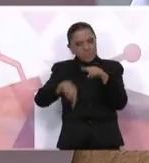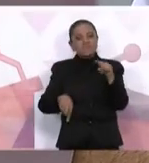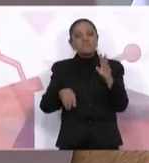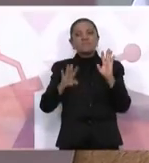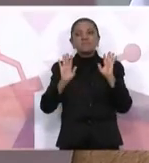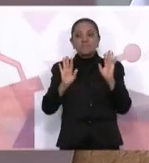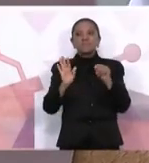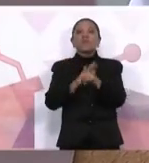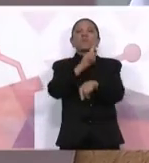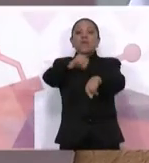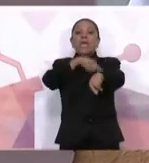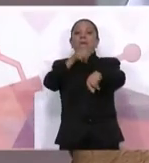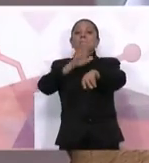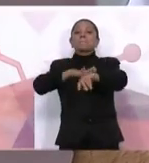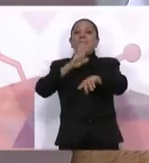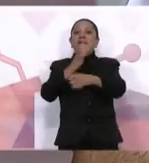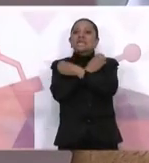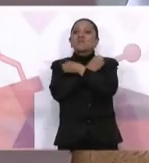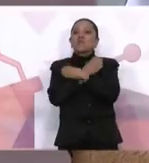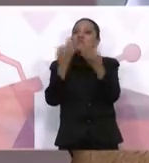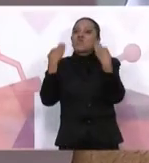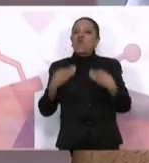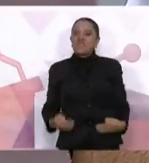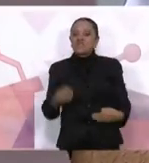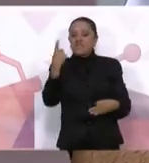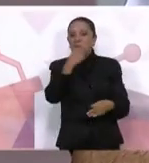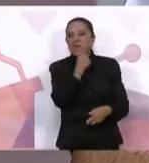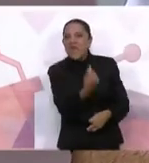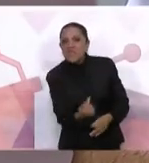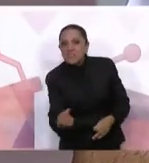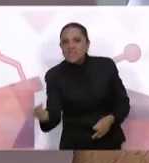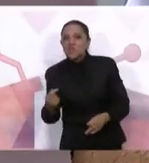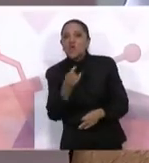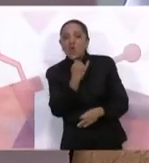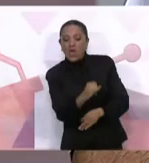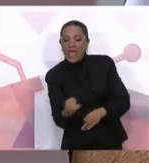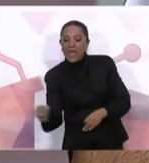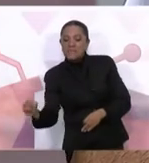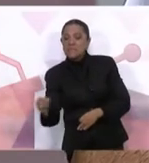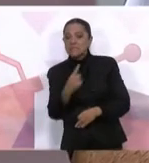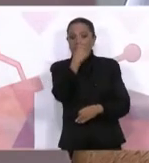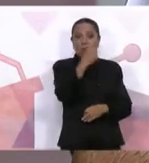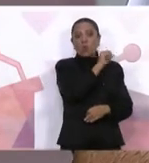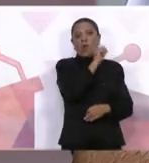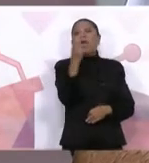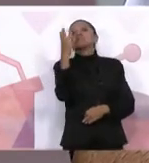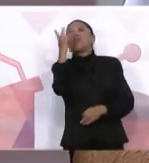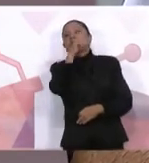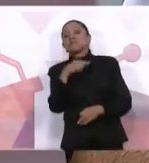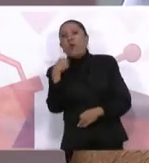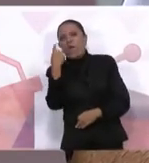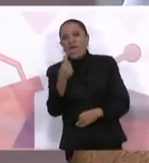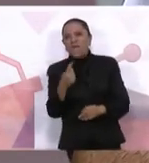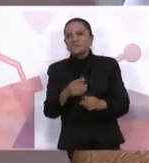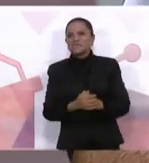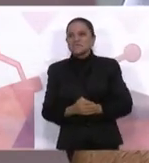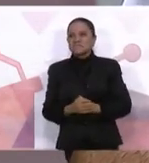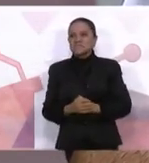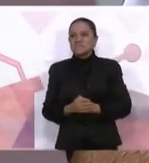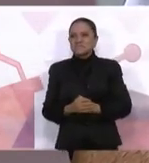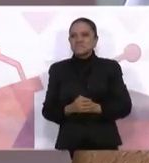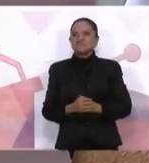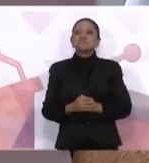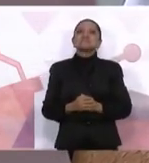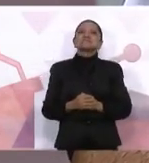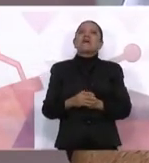física a los niños de preescolar de unas tres horas primaria a uno de 15 horas secundaria de 2 a 5